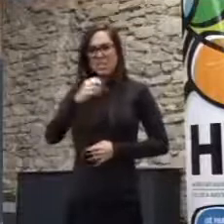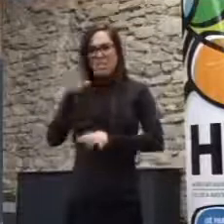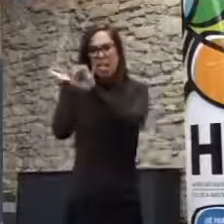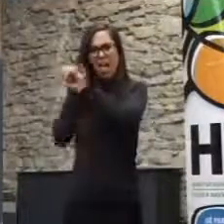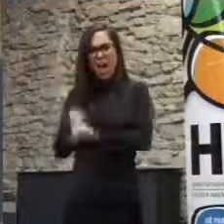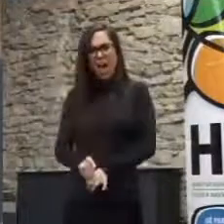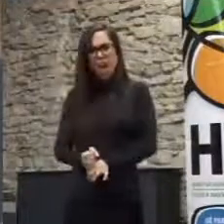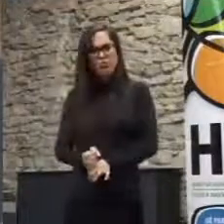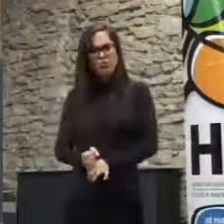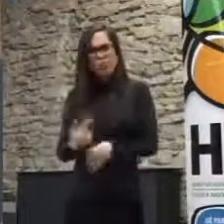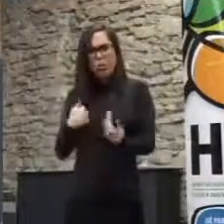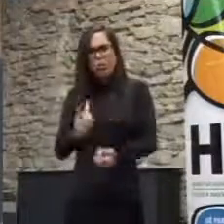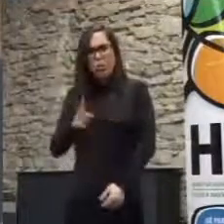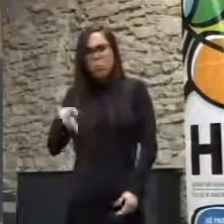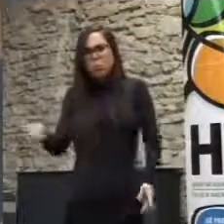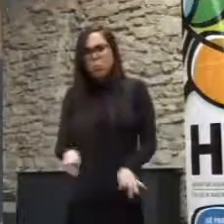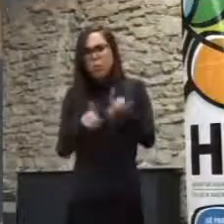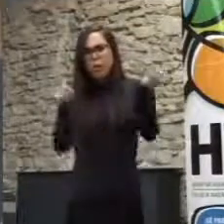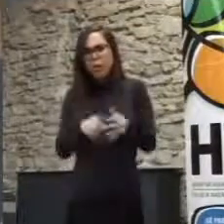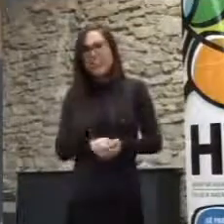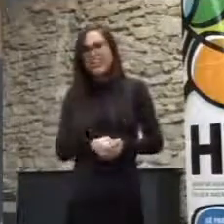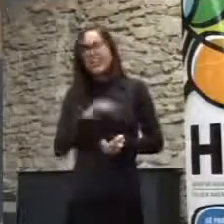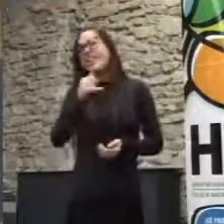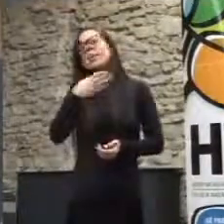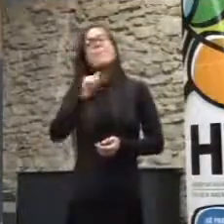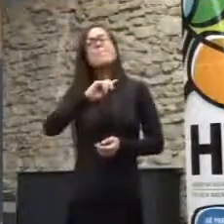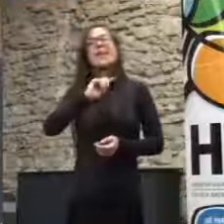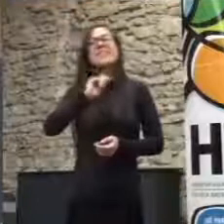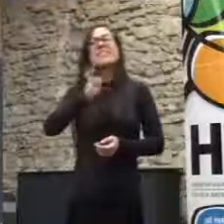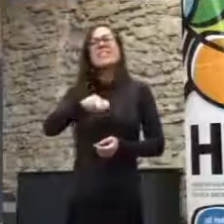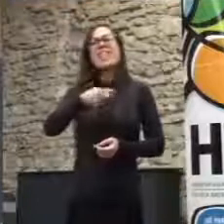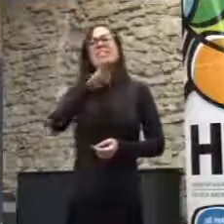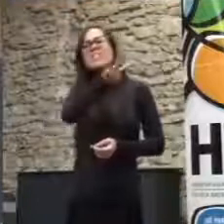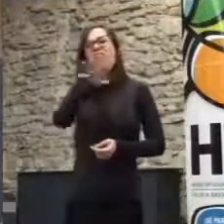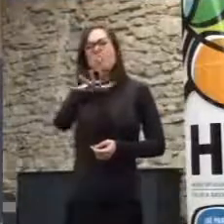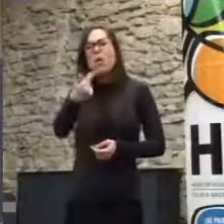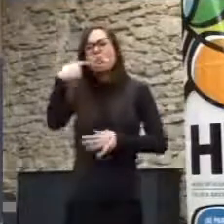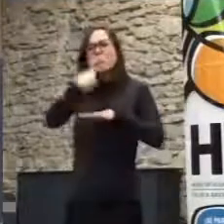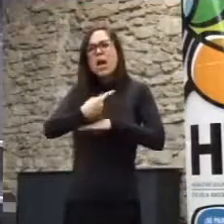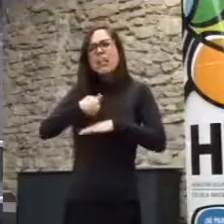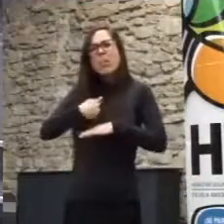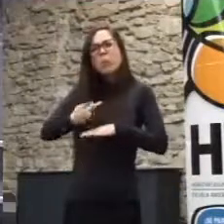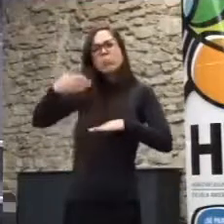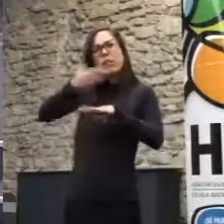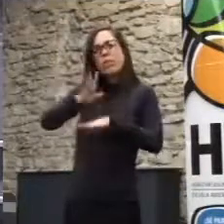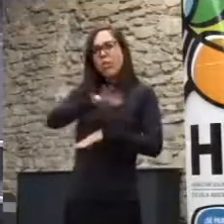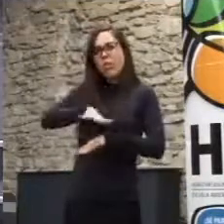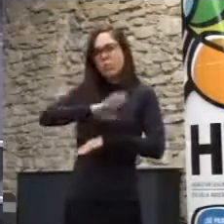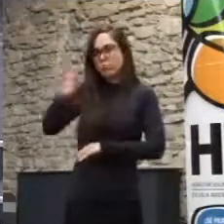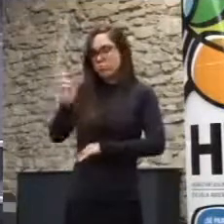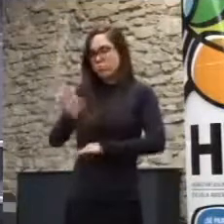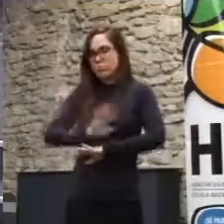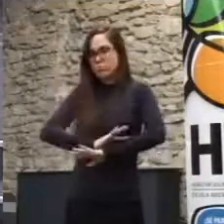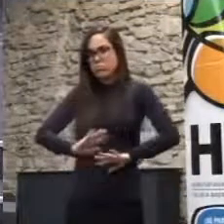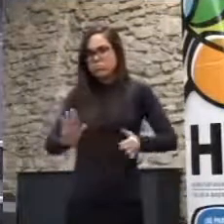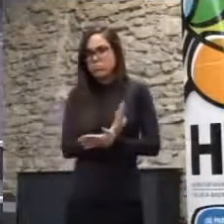no, a mí no me marca el IBEX 35 a qué rueda de prensa voy, pero bueno, no. No, porque además jamás. A nivel local lo decidimos. No, no, no, no, no, no, no tiene